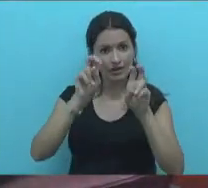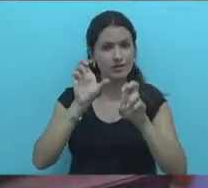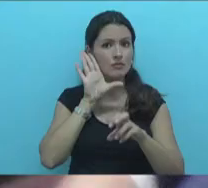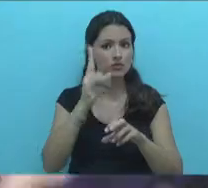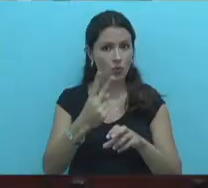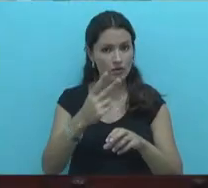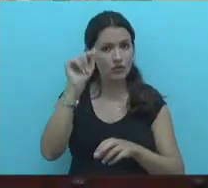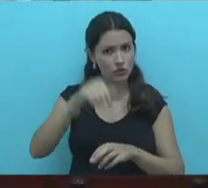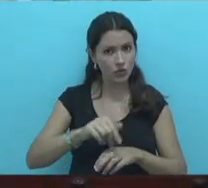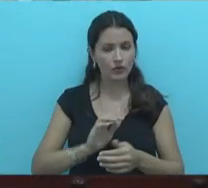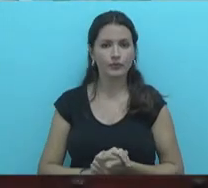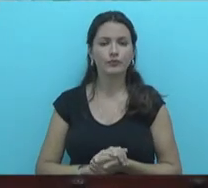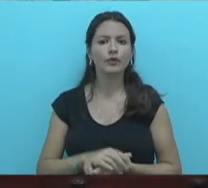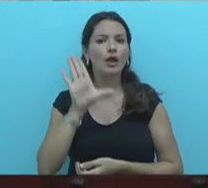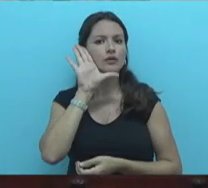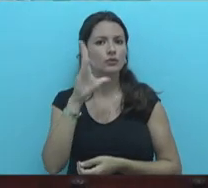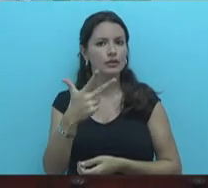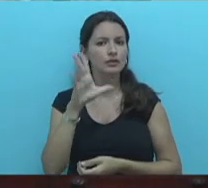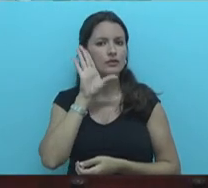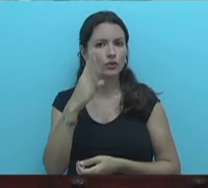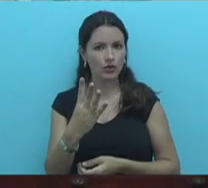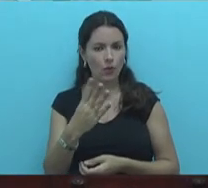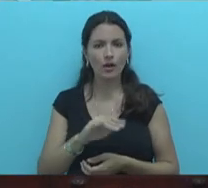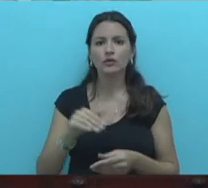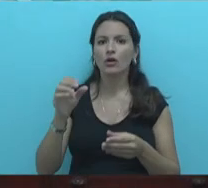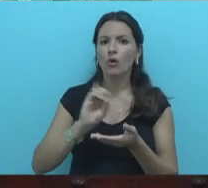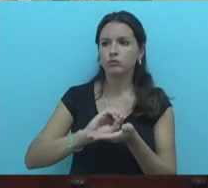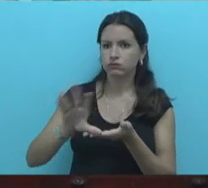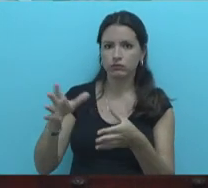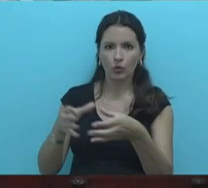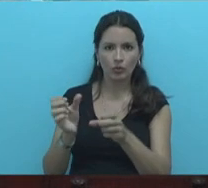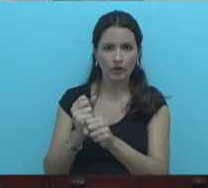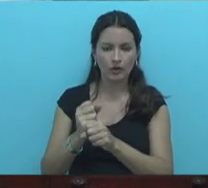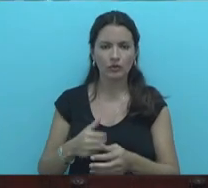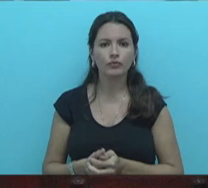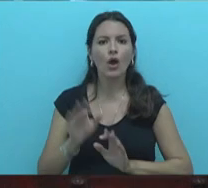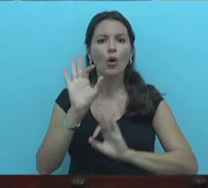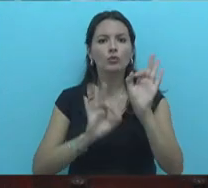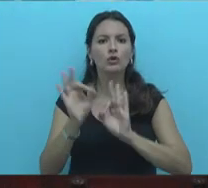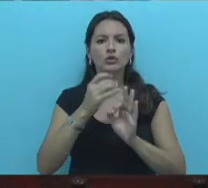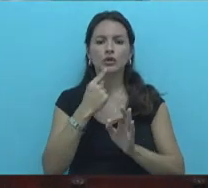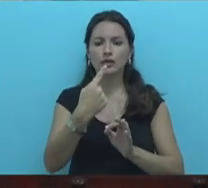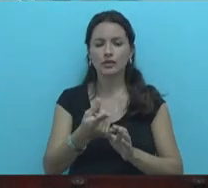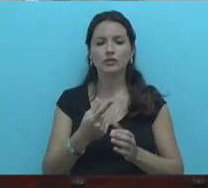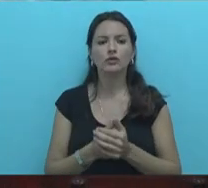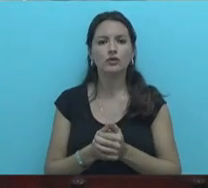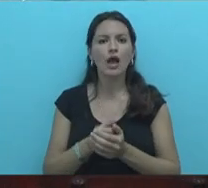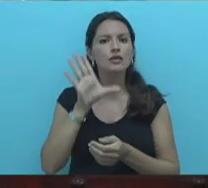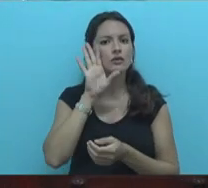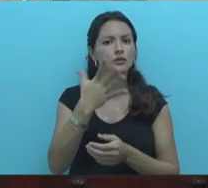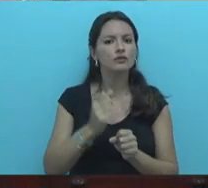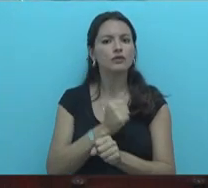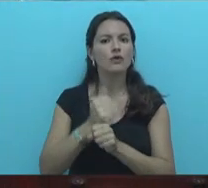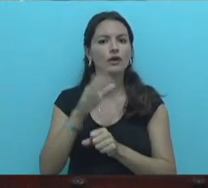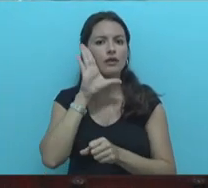Bien. 53 y 54. A las comisiones asignadas. Proyectos de declaración del 55 al 57. A las